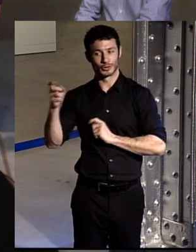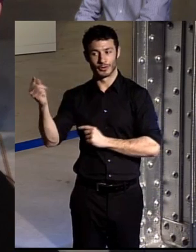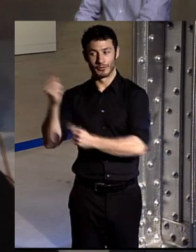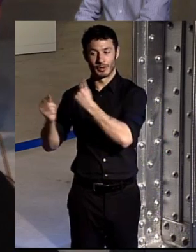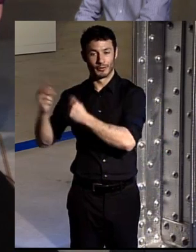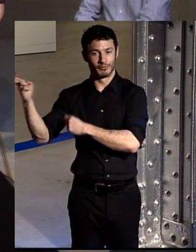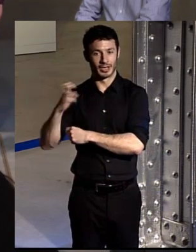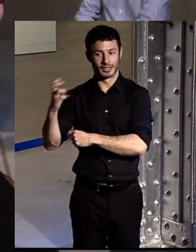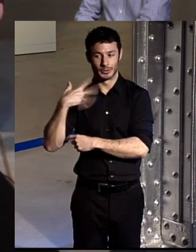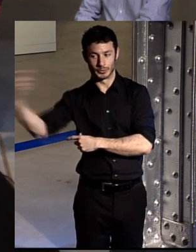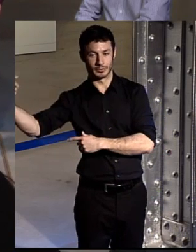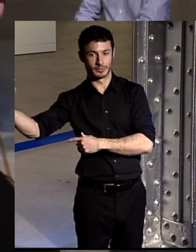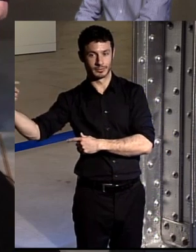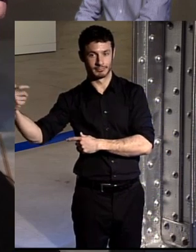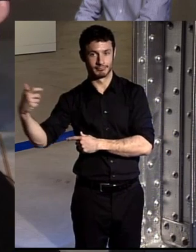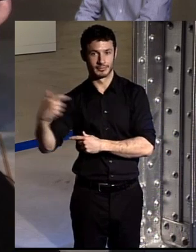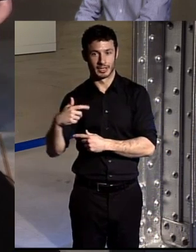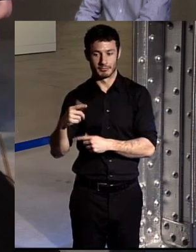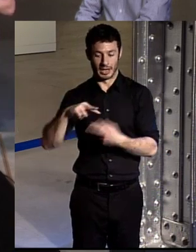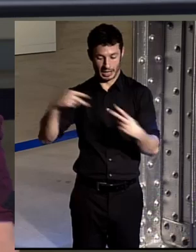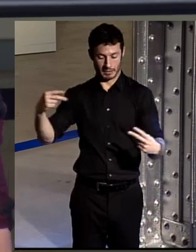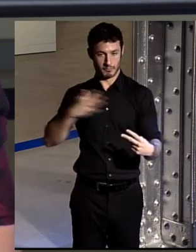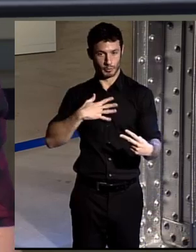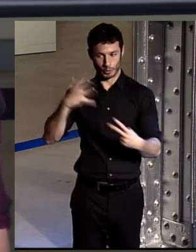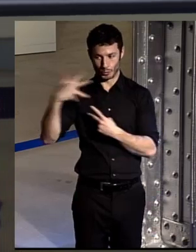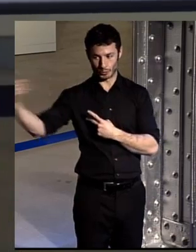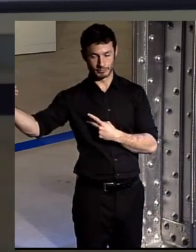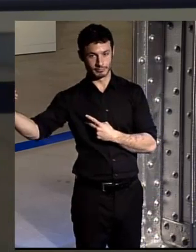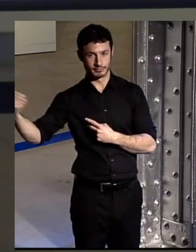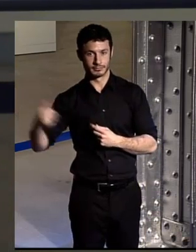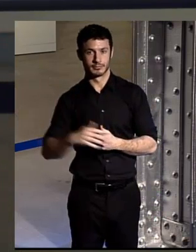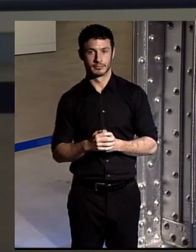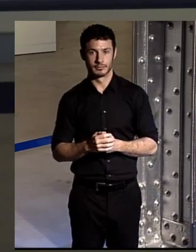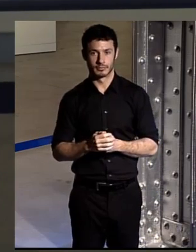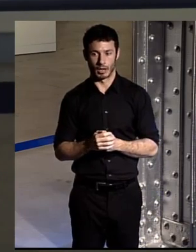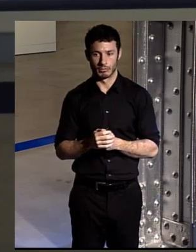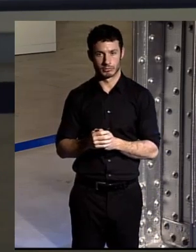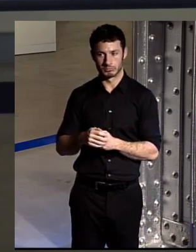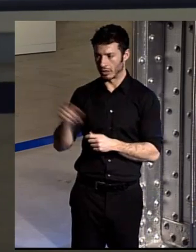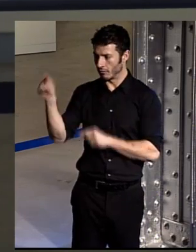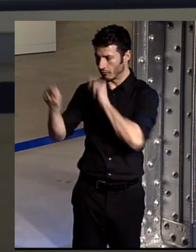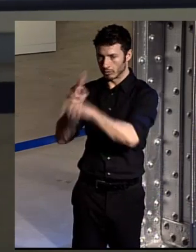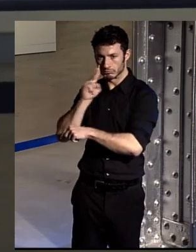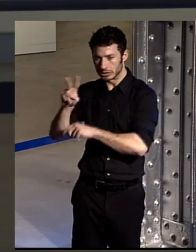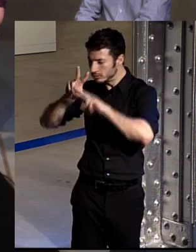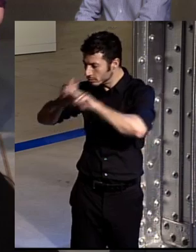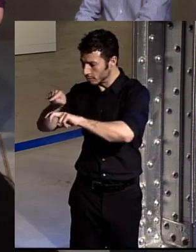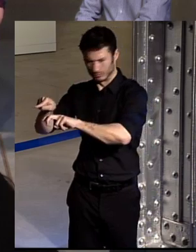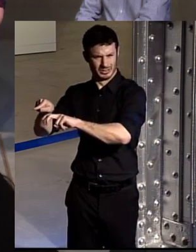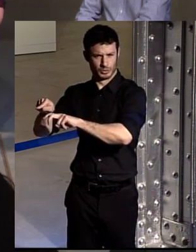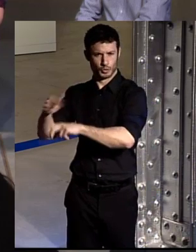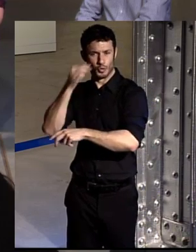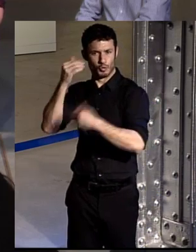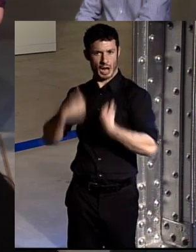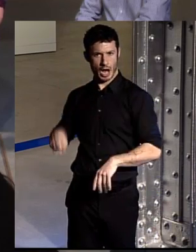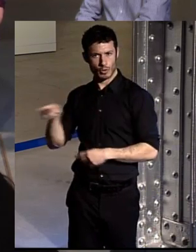has llevado? ¿En qué momento de la evolución? O sea, que los virus también o sea, dentro que de eso sus es genes una tienen cosa que genes tenemos nuestros. nosotros y de repente O sea, la ves es en un tráfico que no es solamente una dirección. Un día que visité a